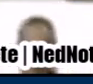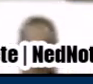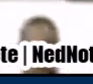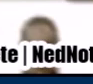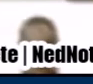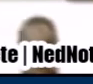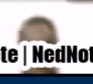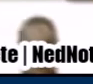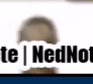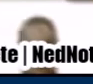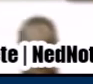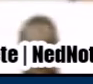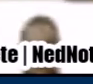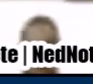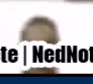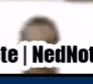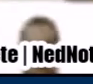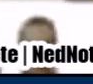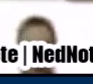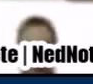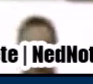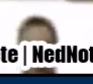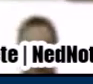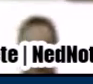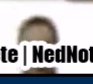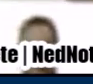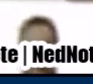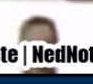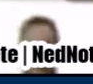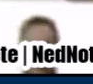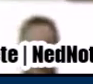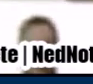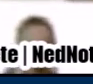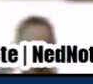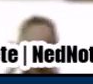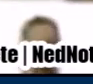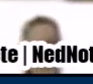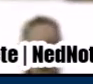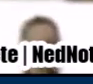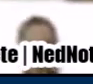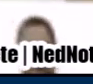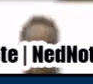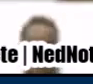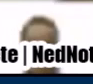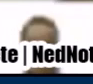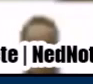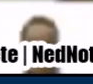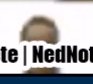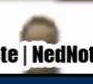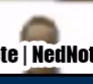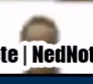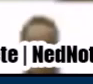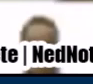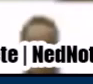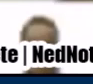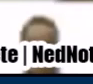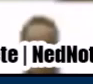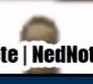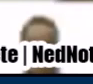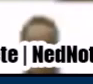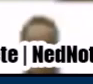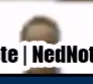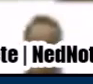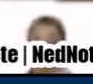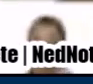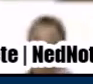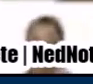opción viable. Recuerdo, por cierto, una de las parroquias de Vargas Carayac, que intentaron secuestrar a testigos a disparo. Eso